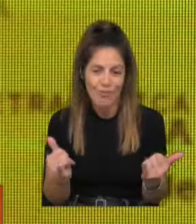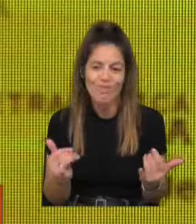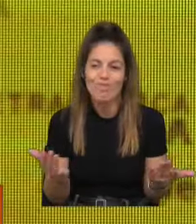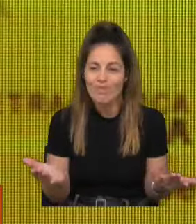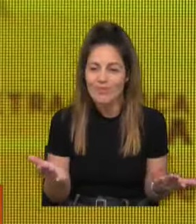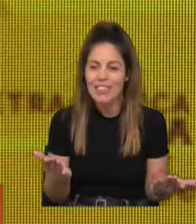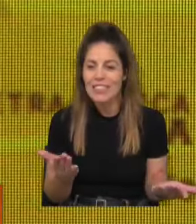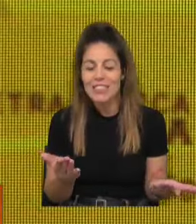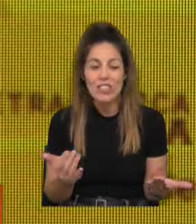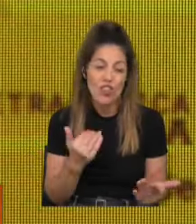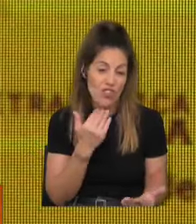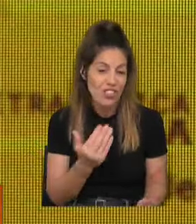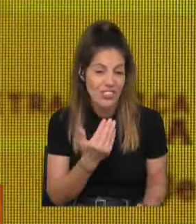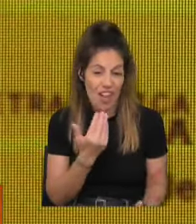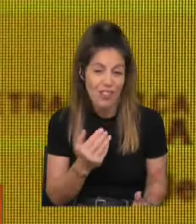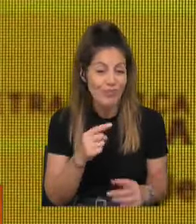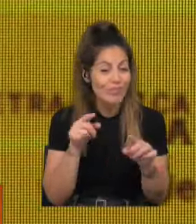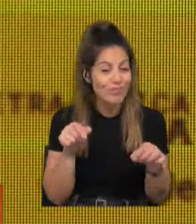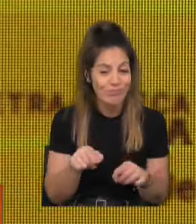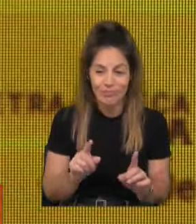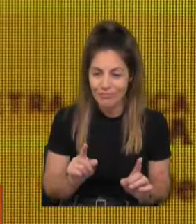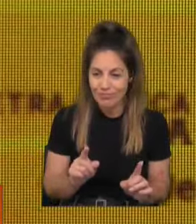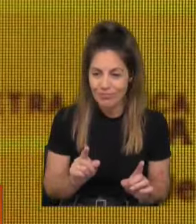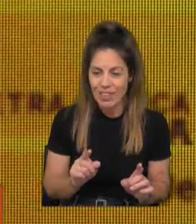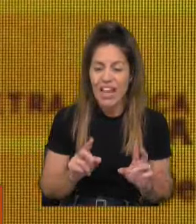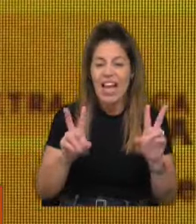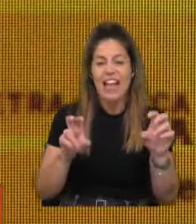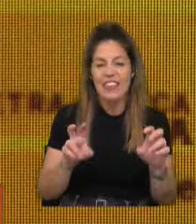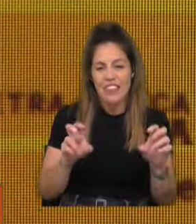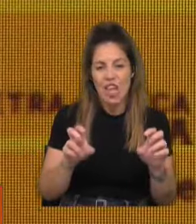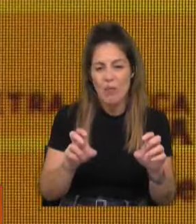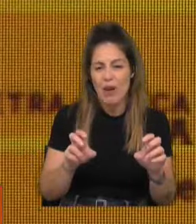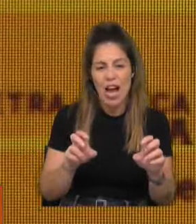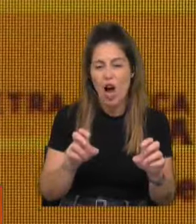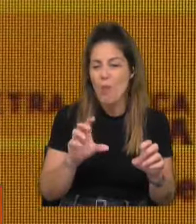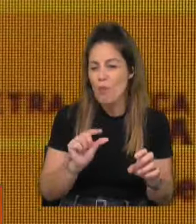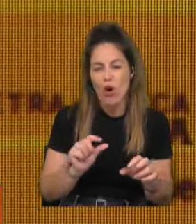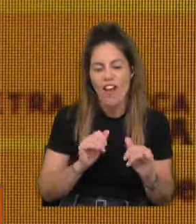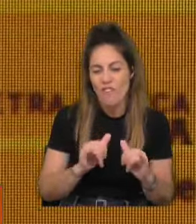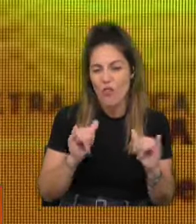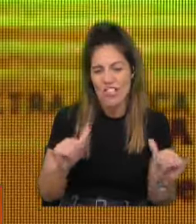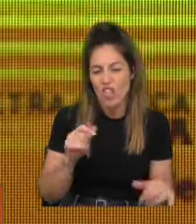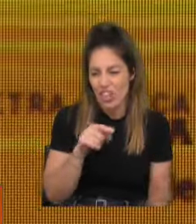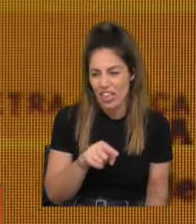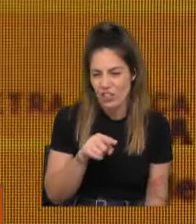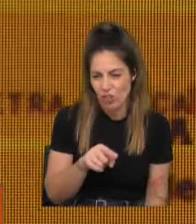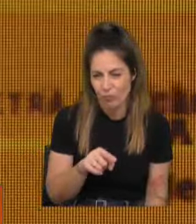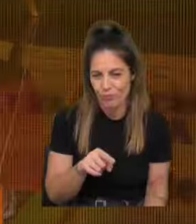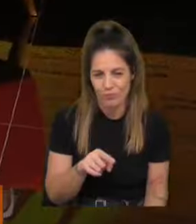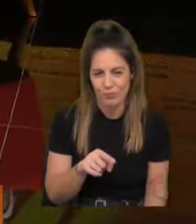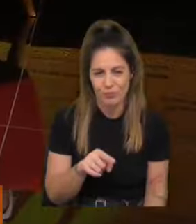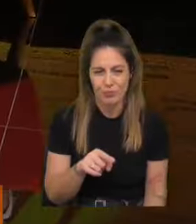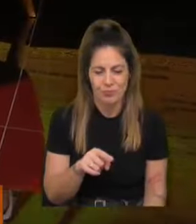algún incógnito el el tema es uno ha habido muy poca información de esto